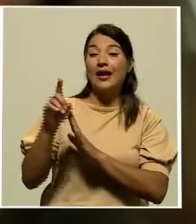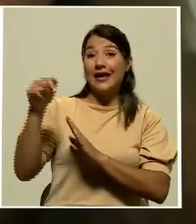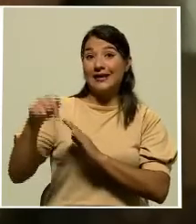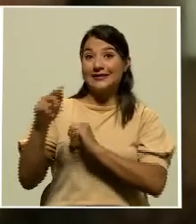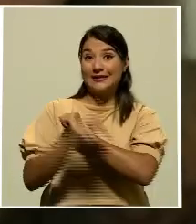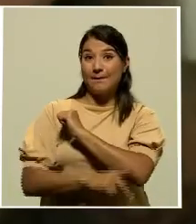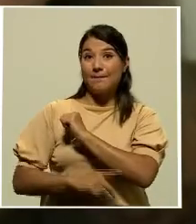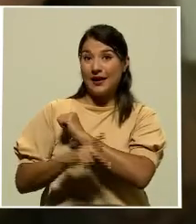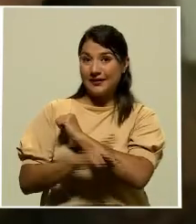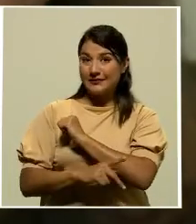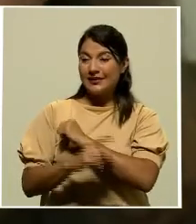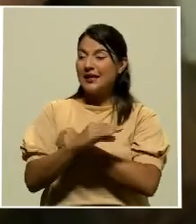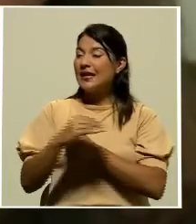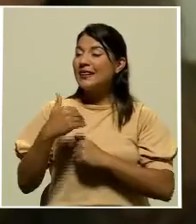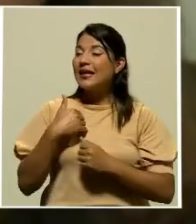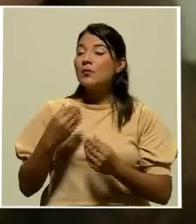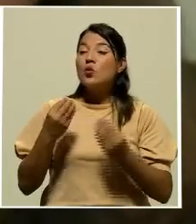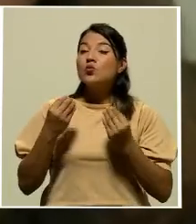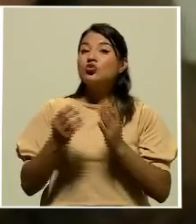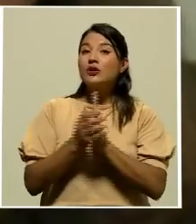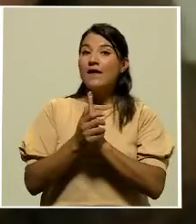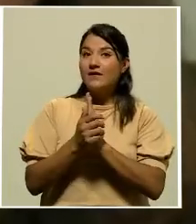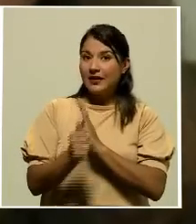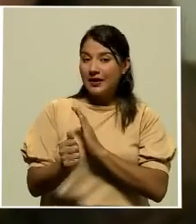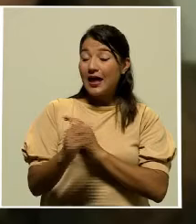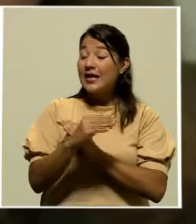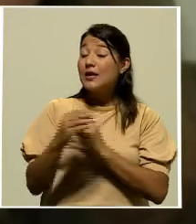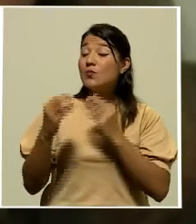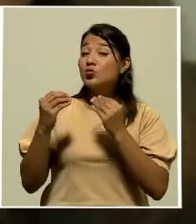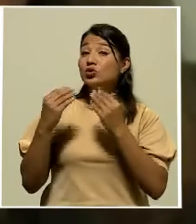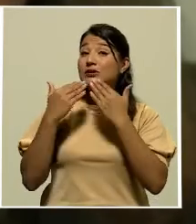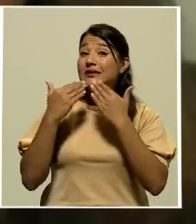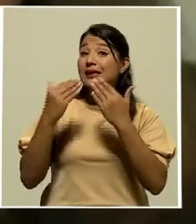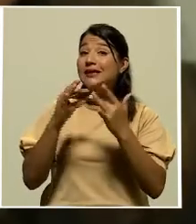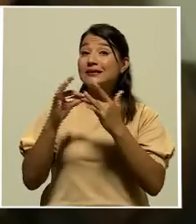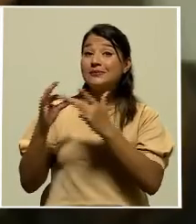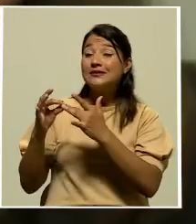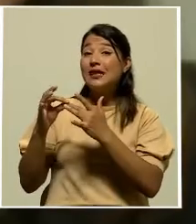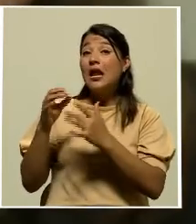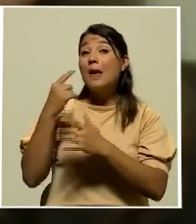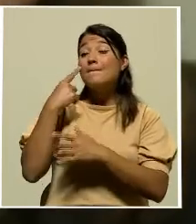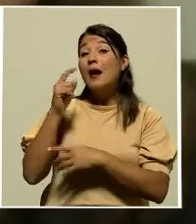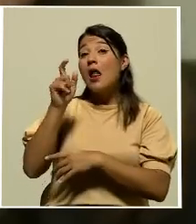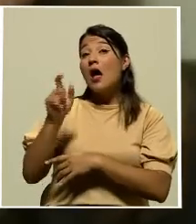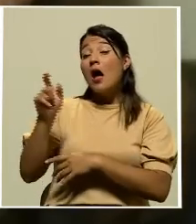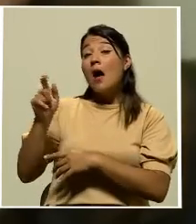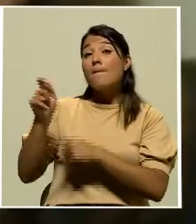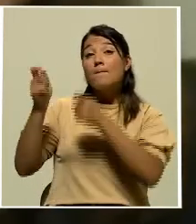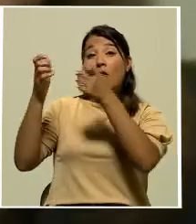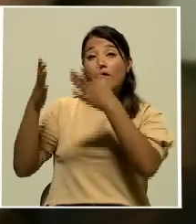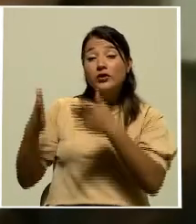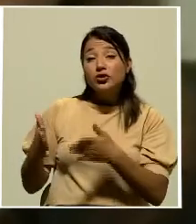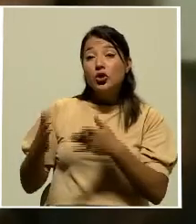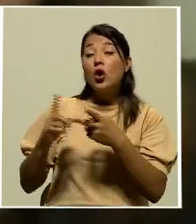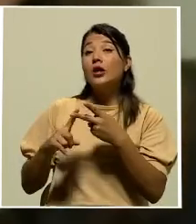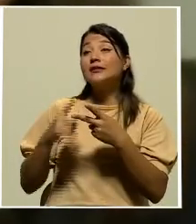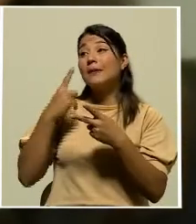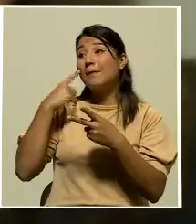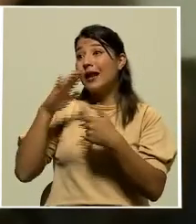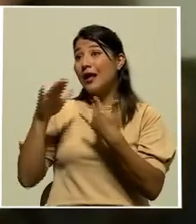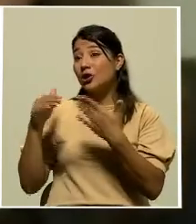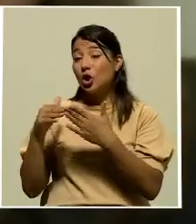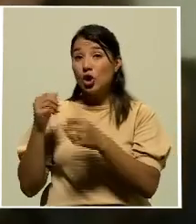aquí hay un potencial enorme. Y aquí un agradecimiento especial a los maestros, a los profesores,